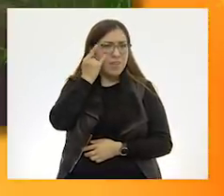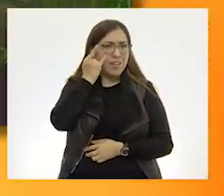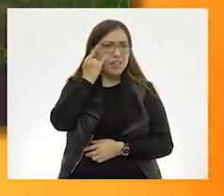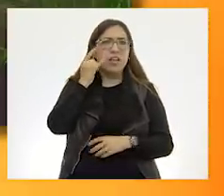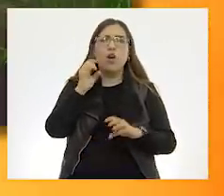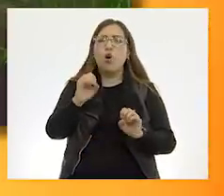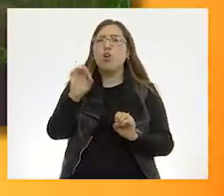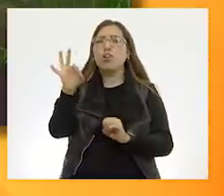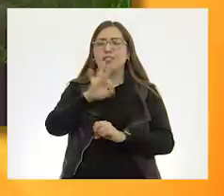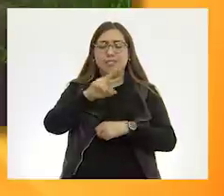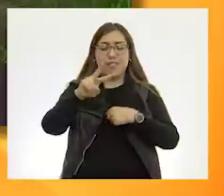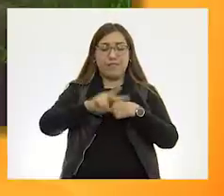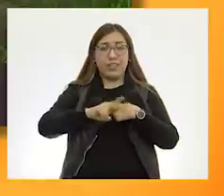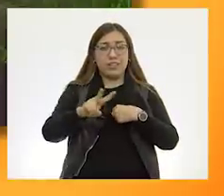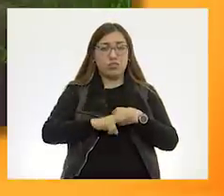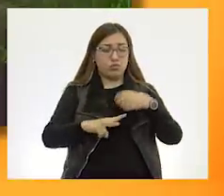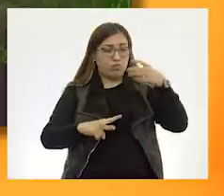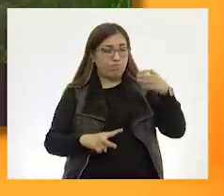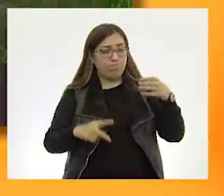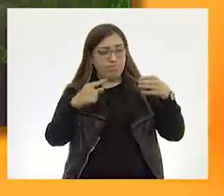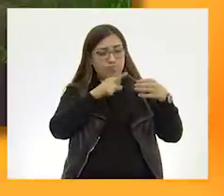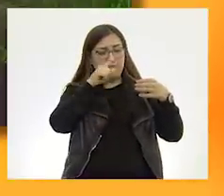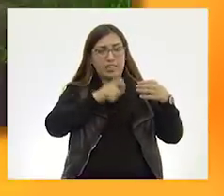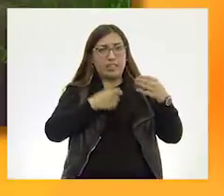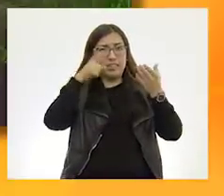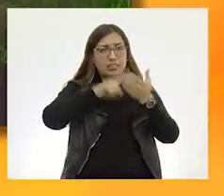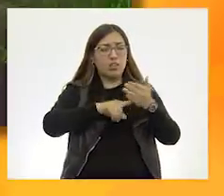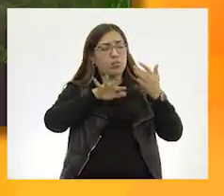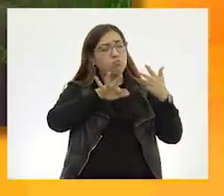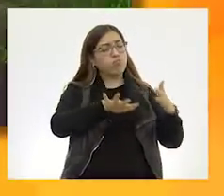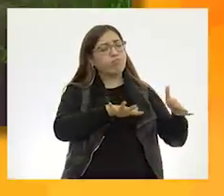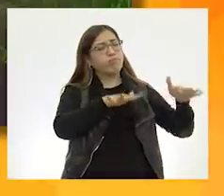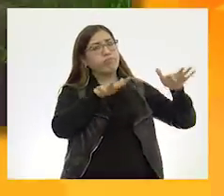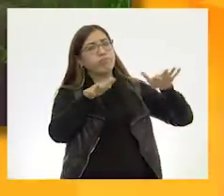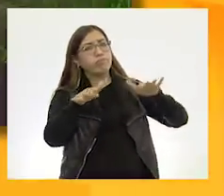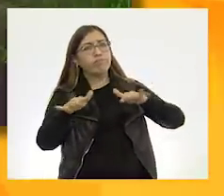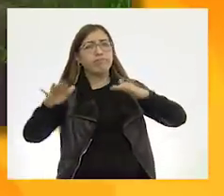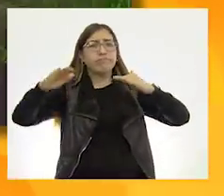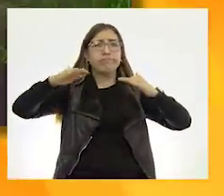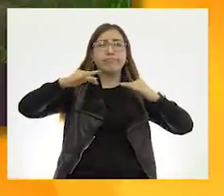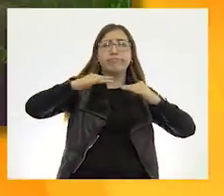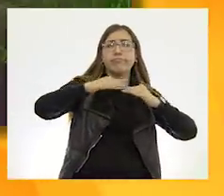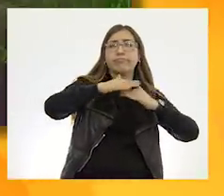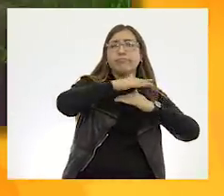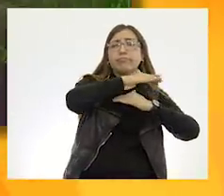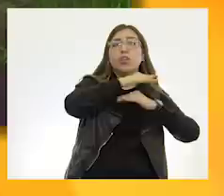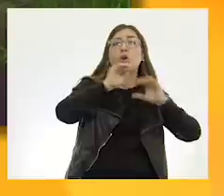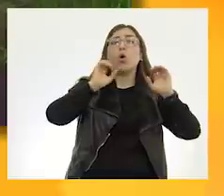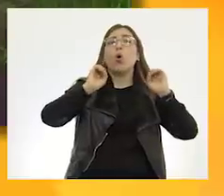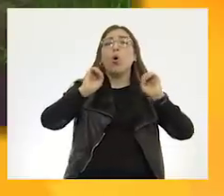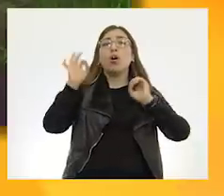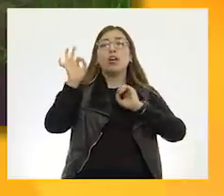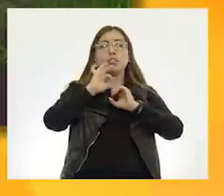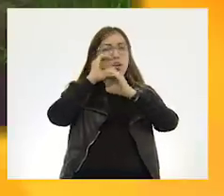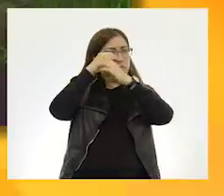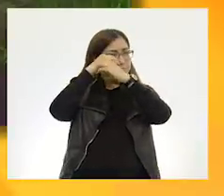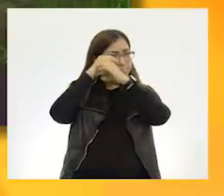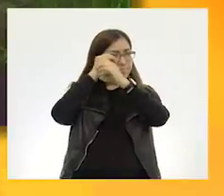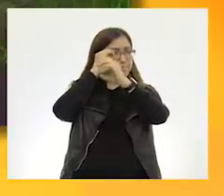un vaso puede ser el océano, el mar, o también puede convertirse en un